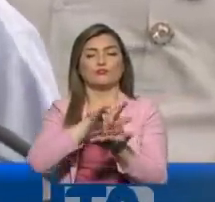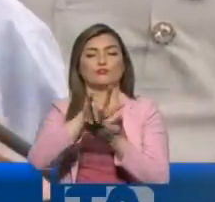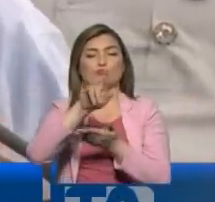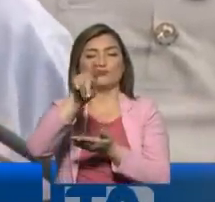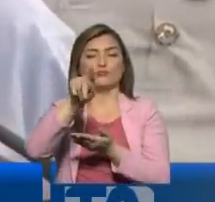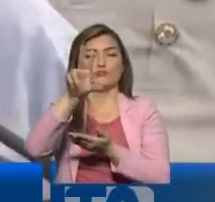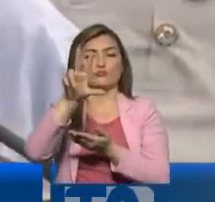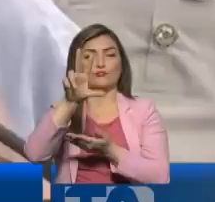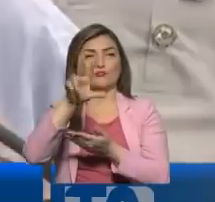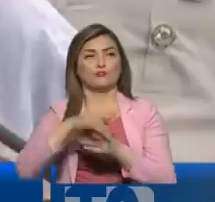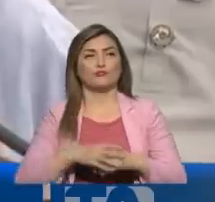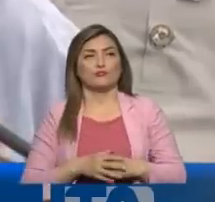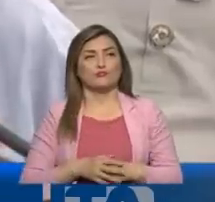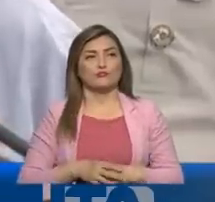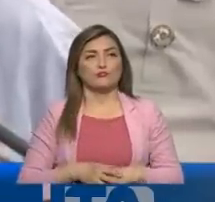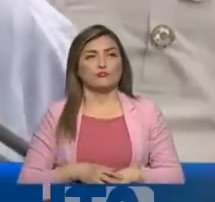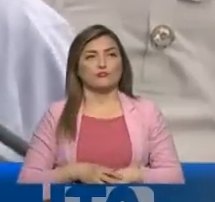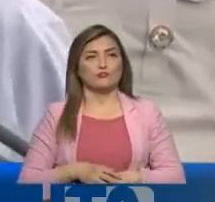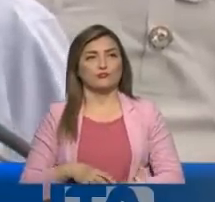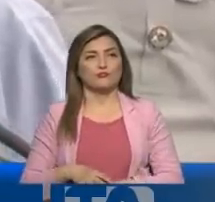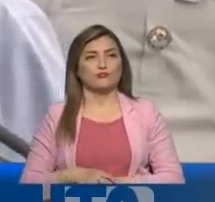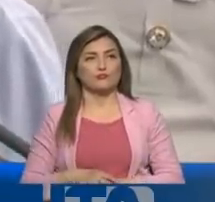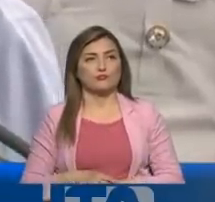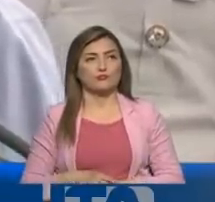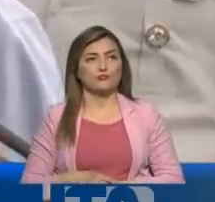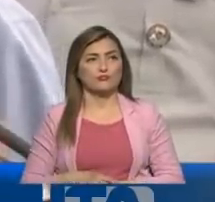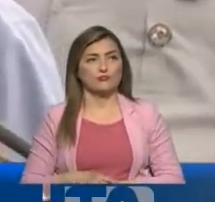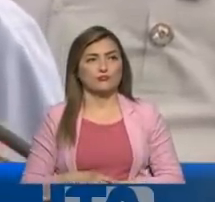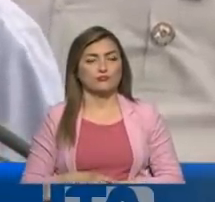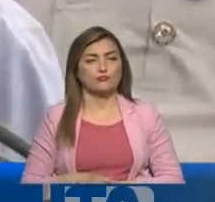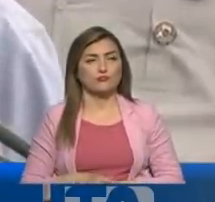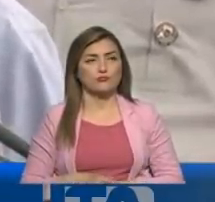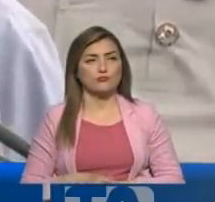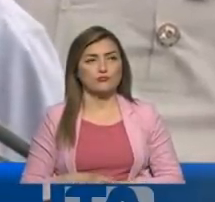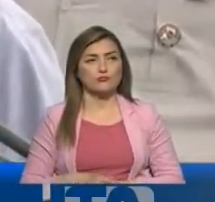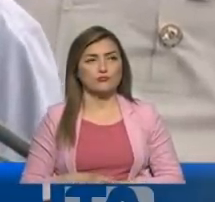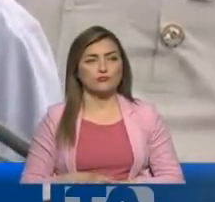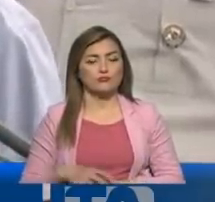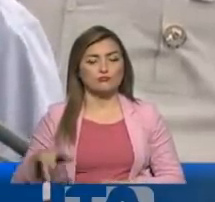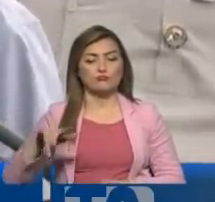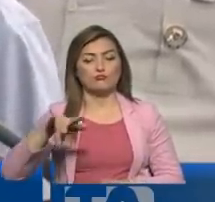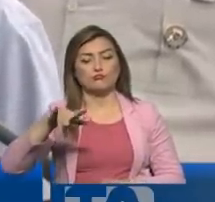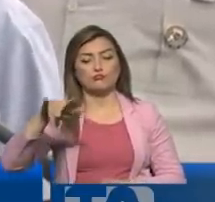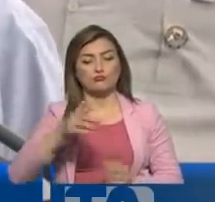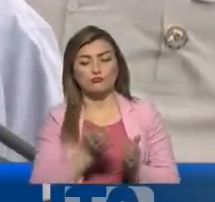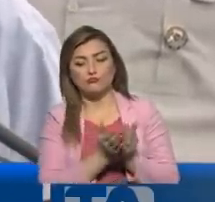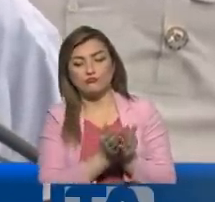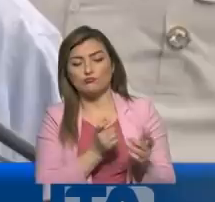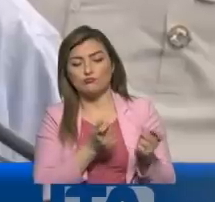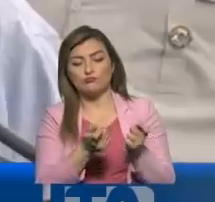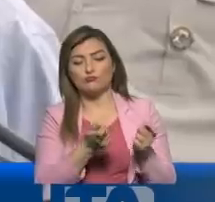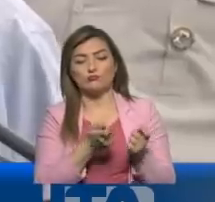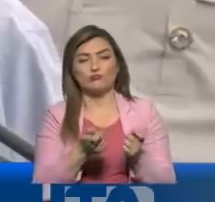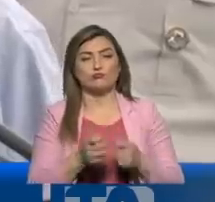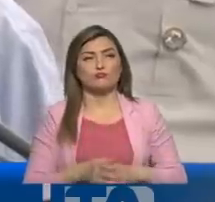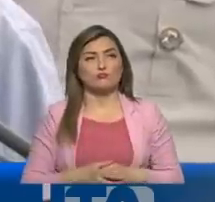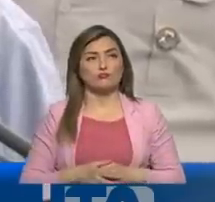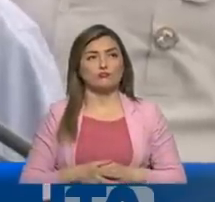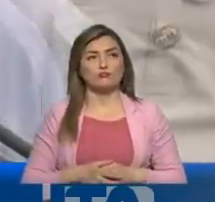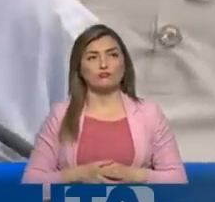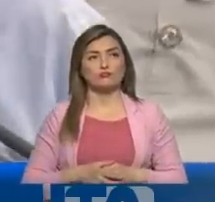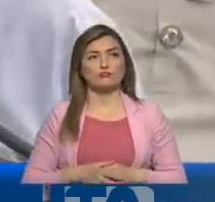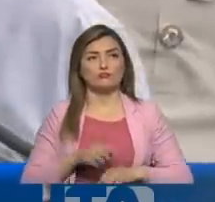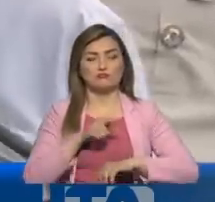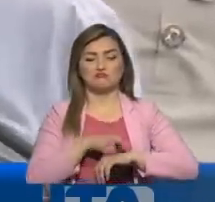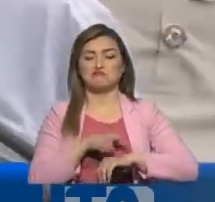que incrementa la capacidad de exploración aeromarítima de nuestra Fuerza Naval, estamos obteniendo el factor tiempo de